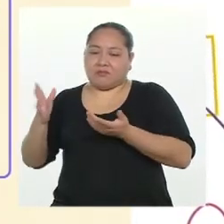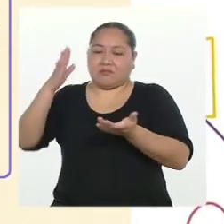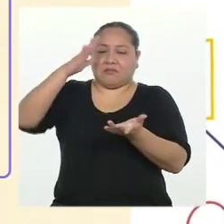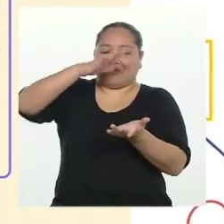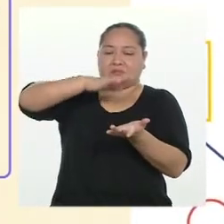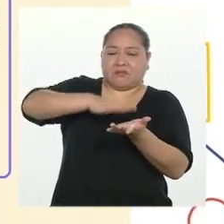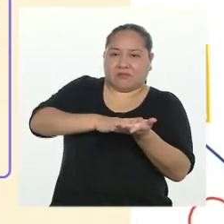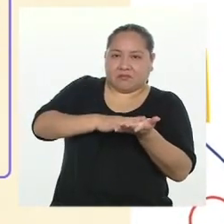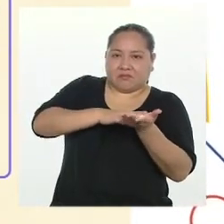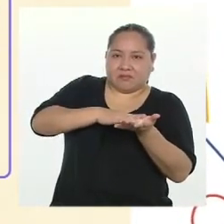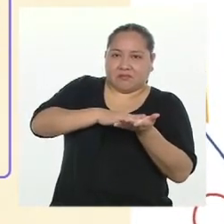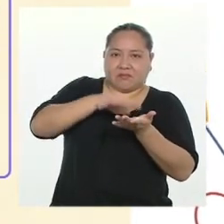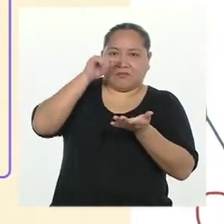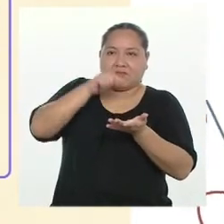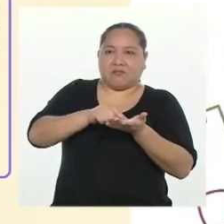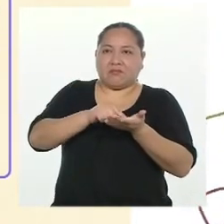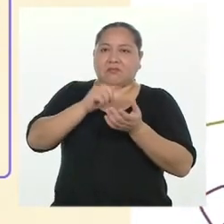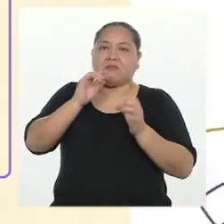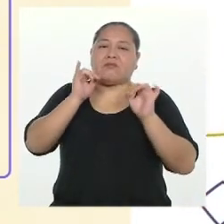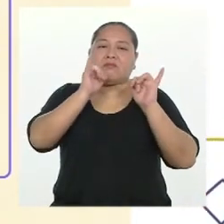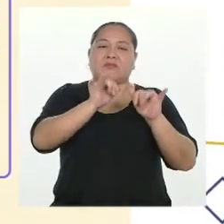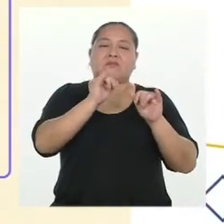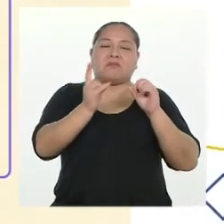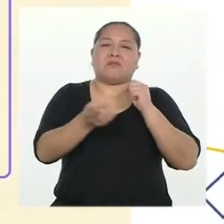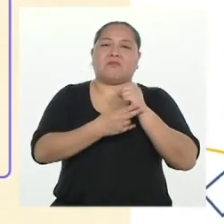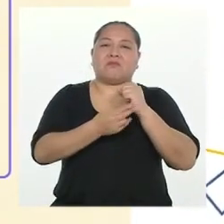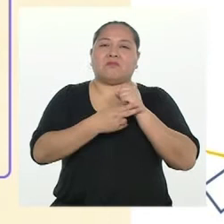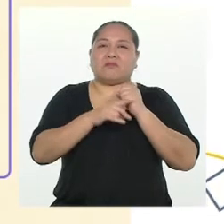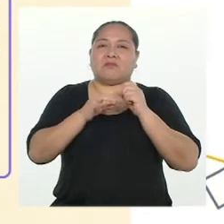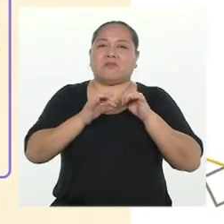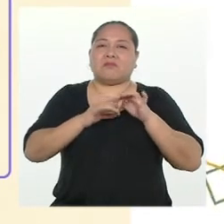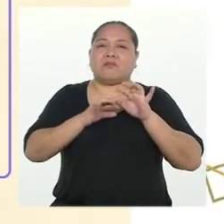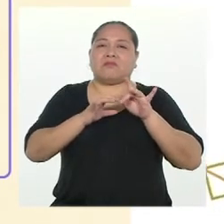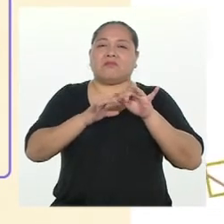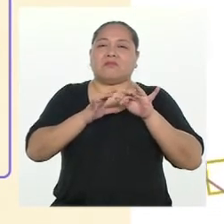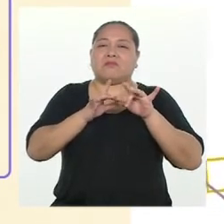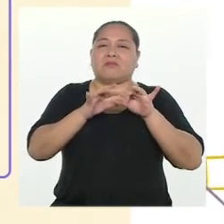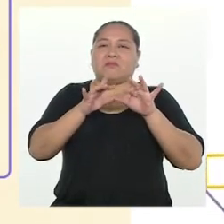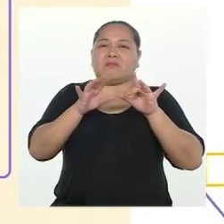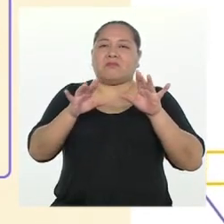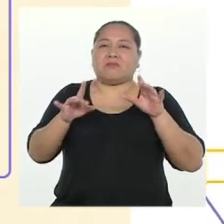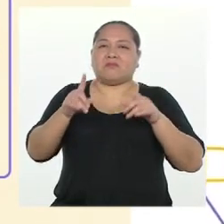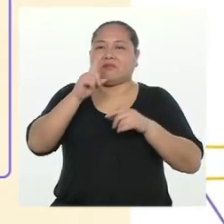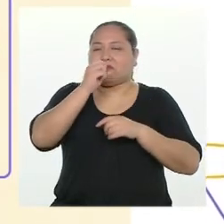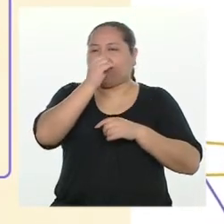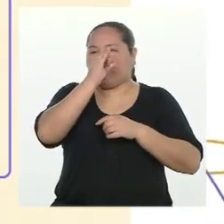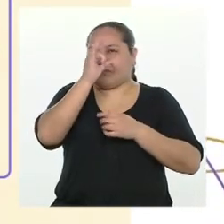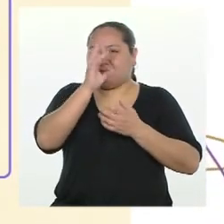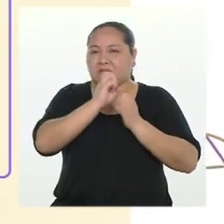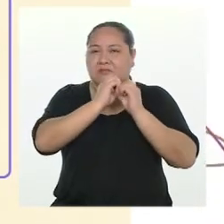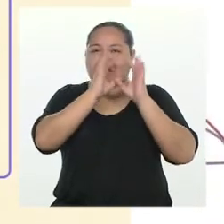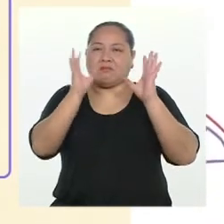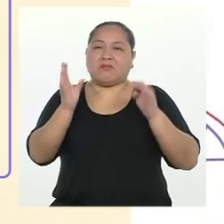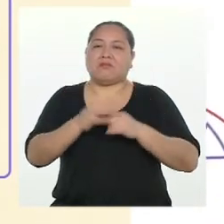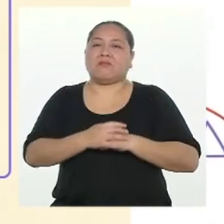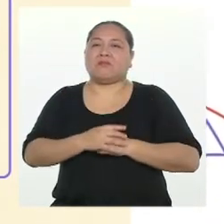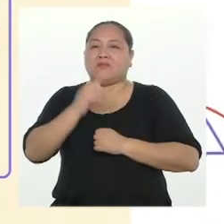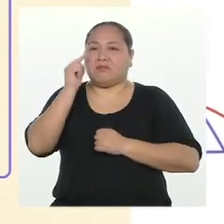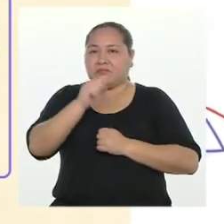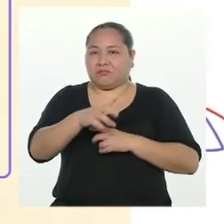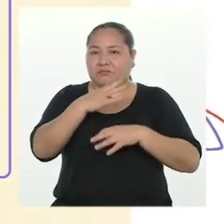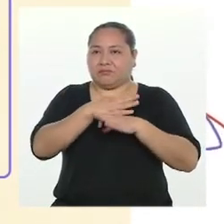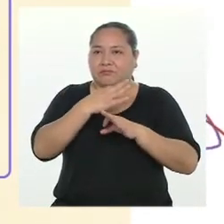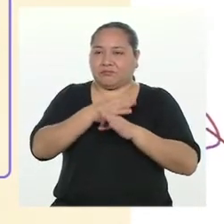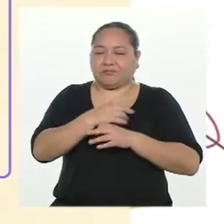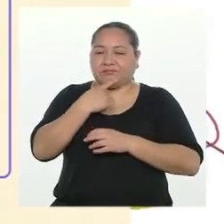de cultivo, ella lo incubó y dejó que las bacterias florecieran durante unos días. De esta